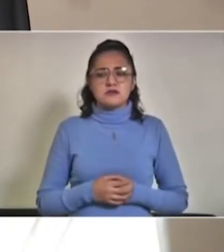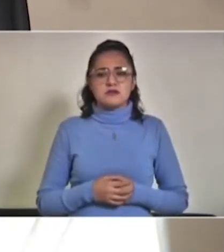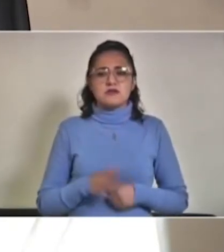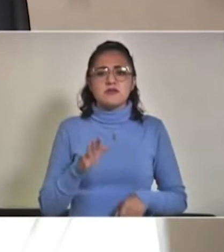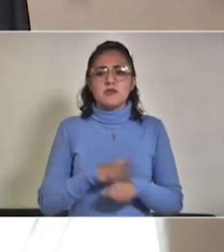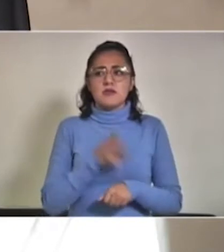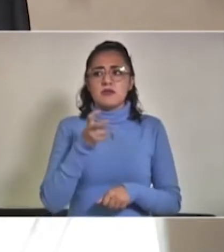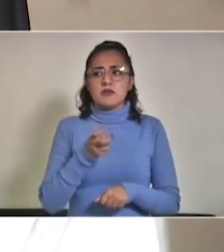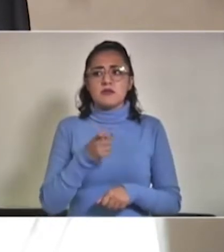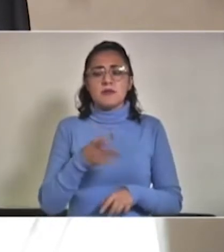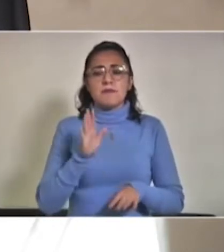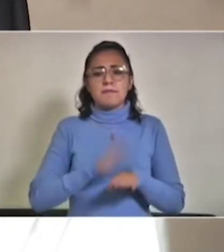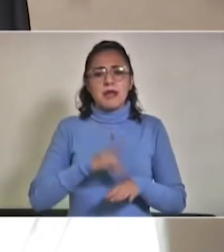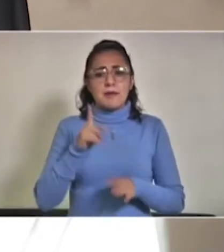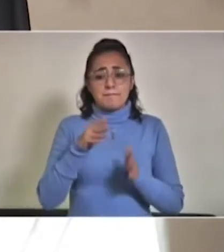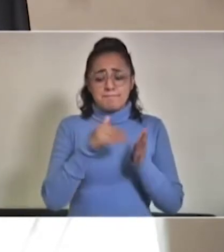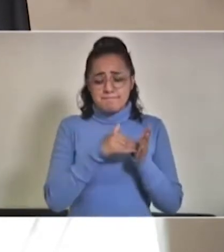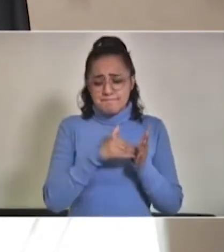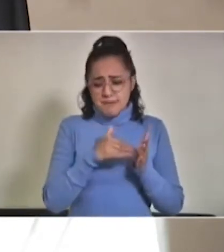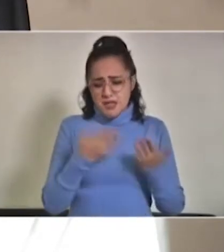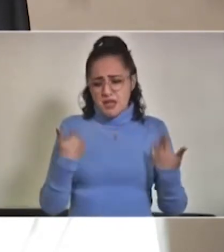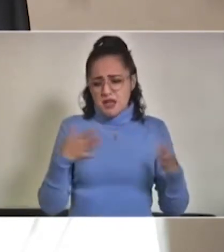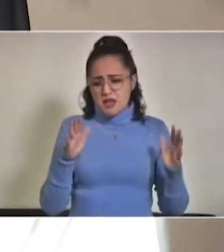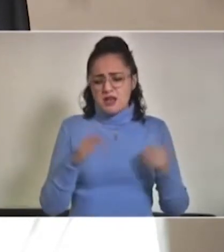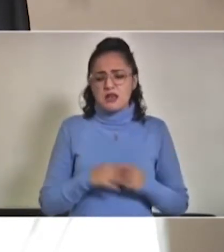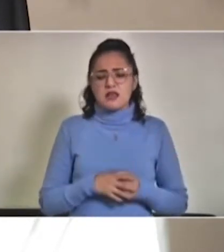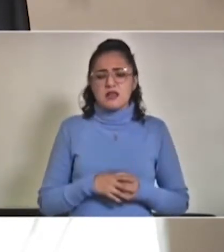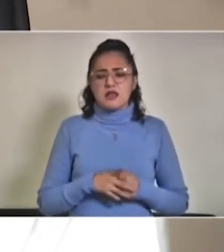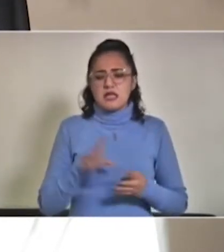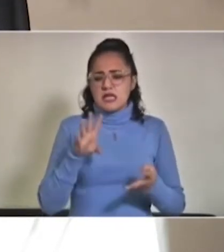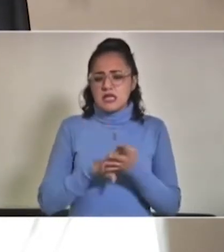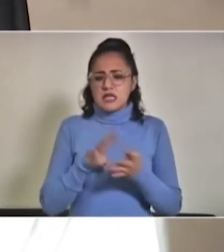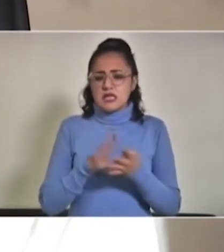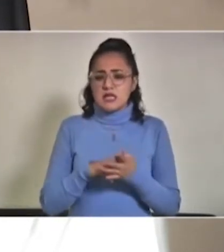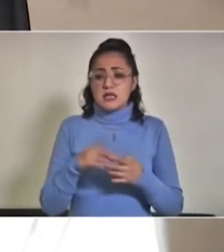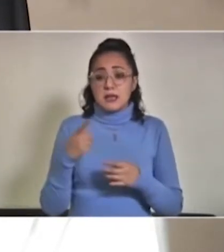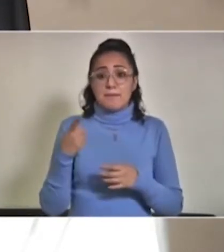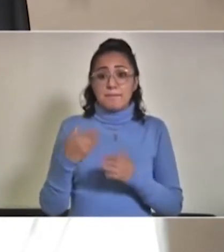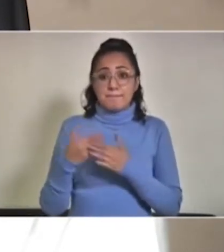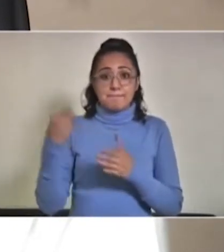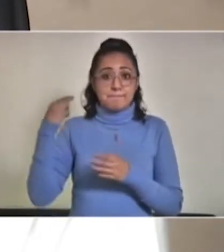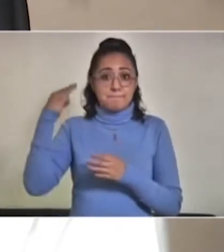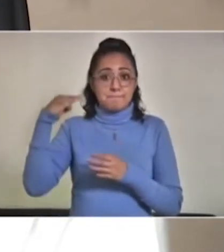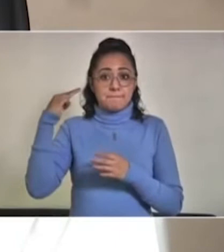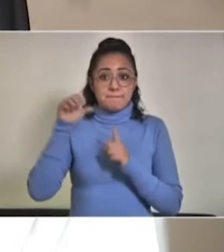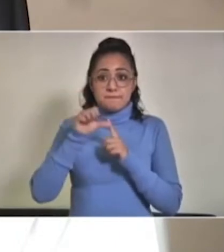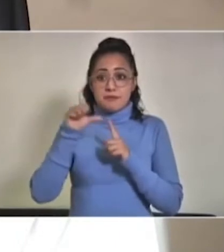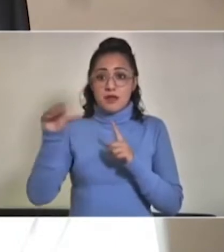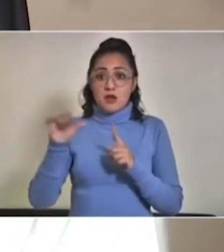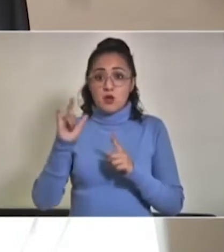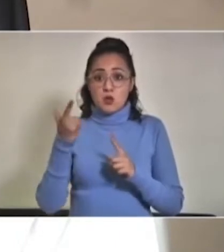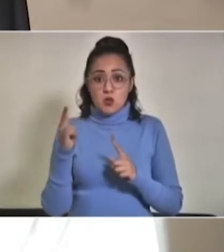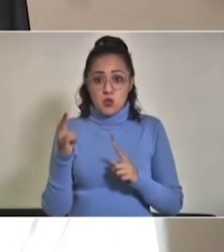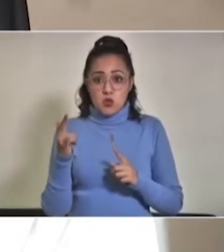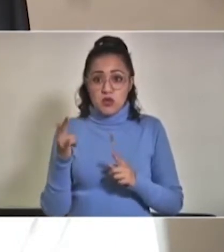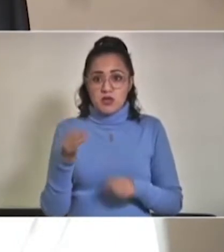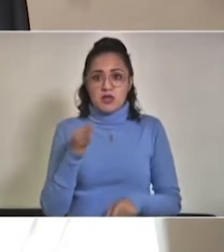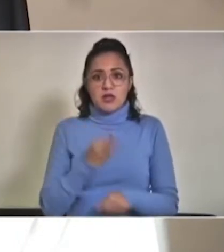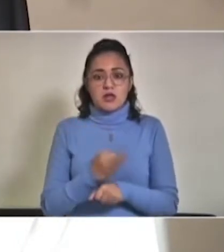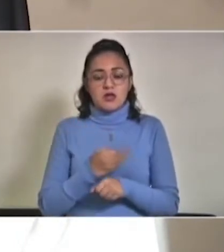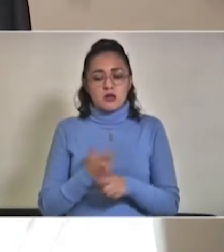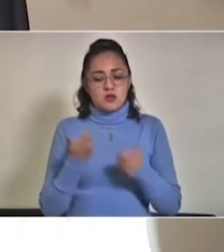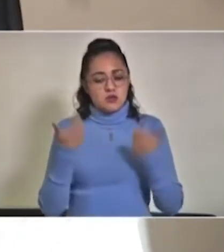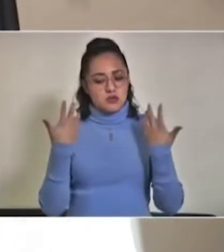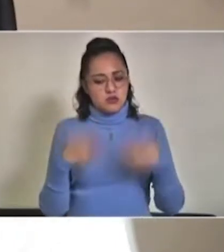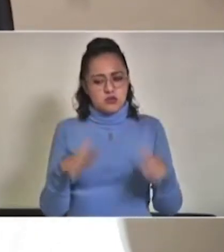Por eso los más de 1,000 detenidos en el periodo de marzo a julio, le cuestan al